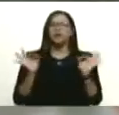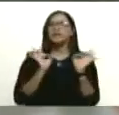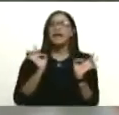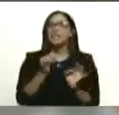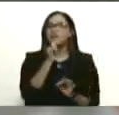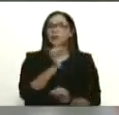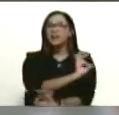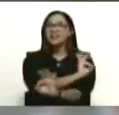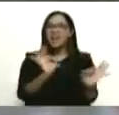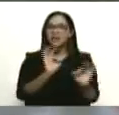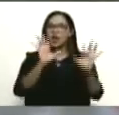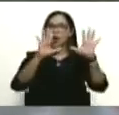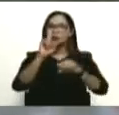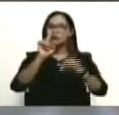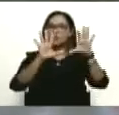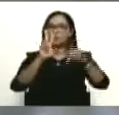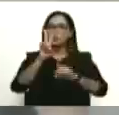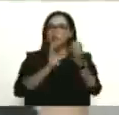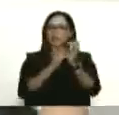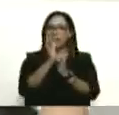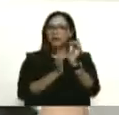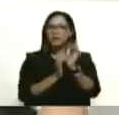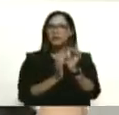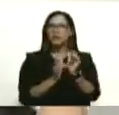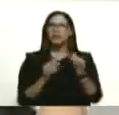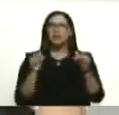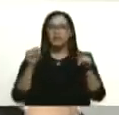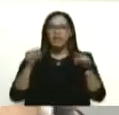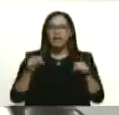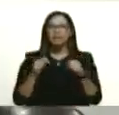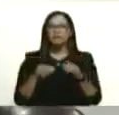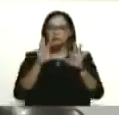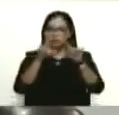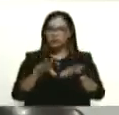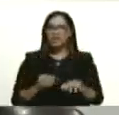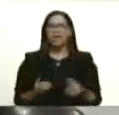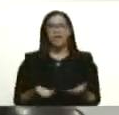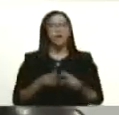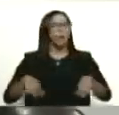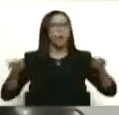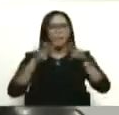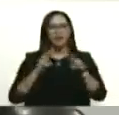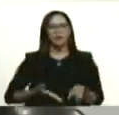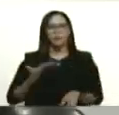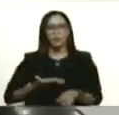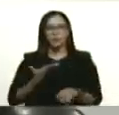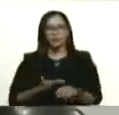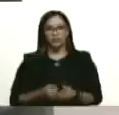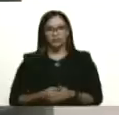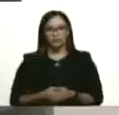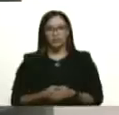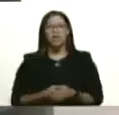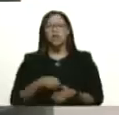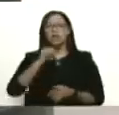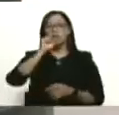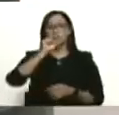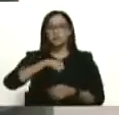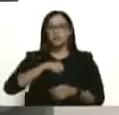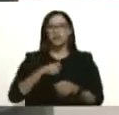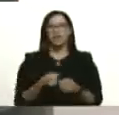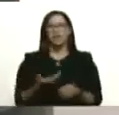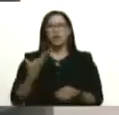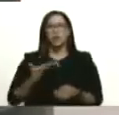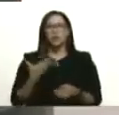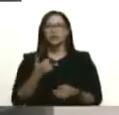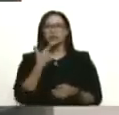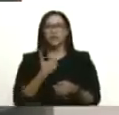11, 12 y 13 de abril. Y en este sentido, el hecho de que tú hagas un documental como esto tiene un valor mucho más especial, ¿no? Sí. Es importante